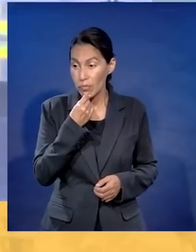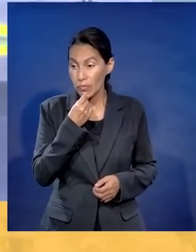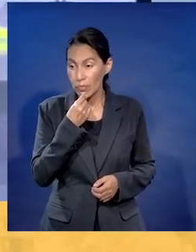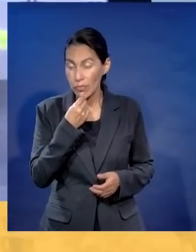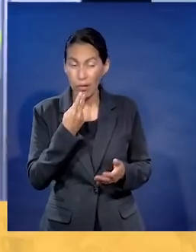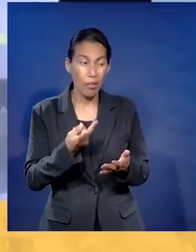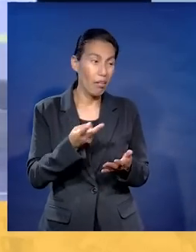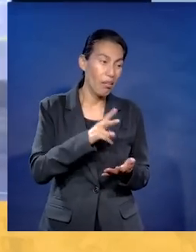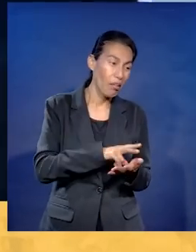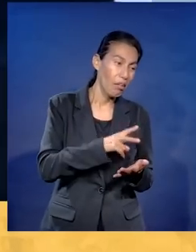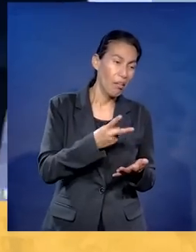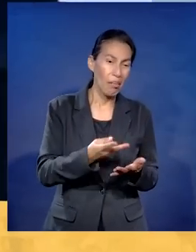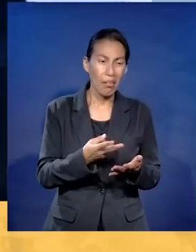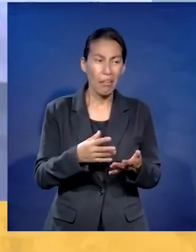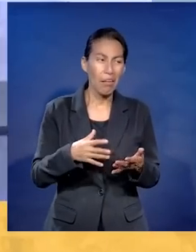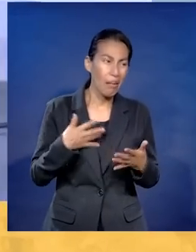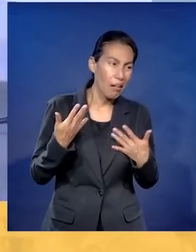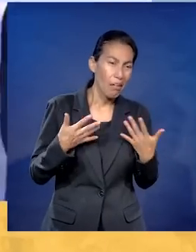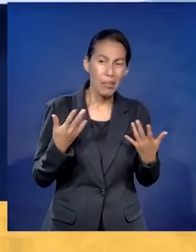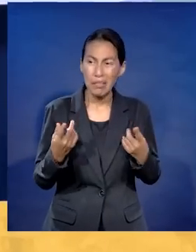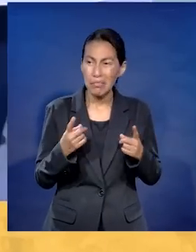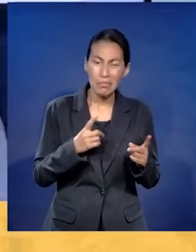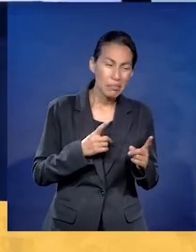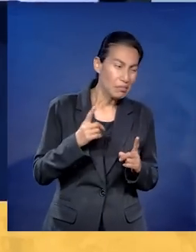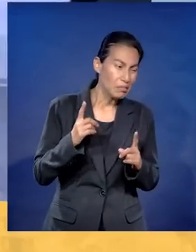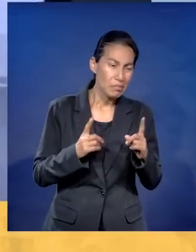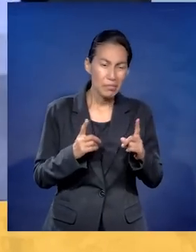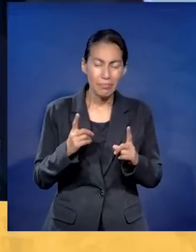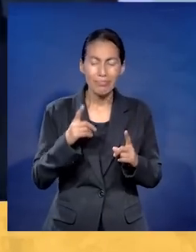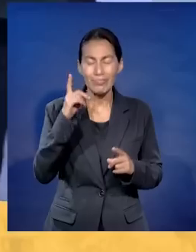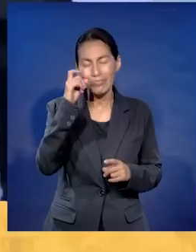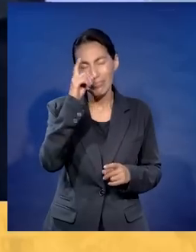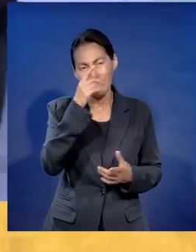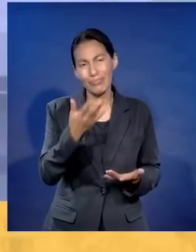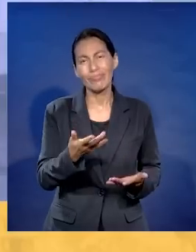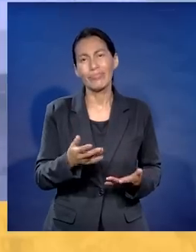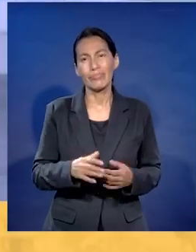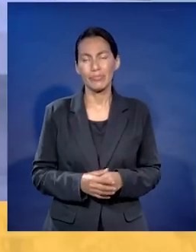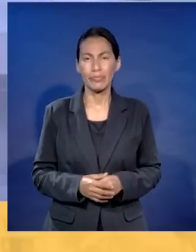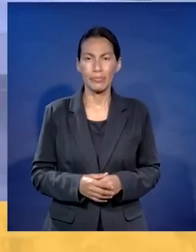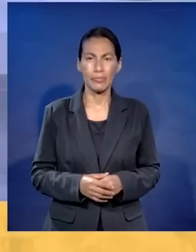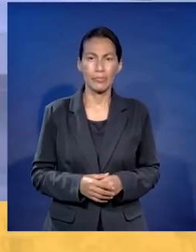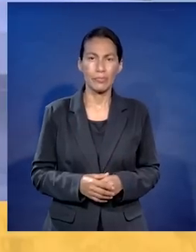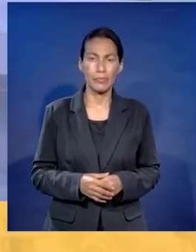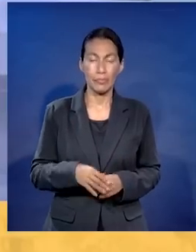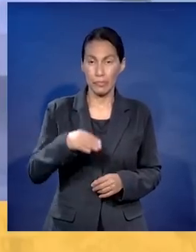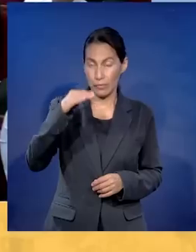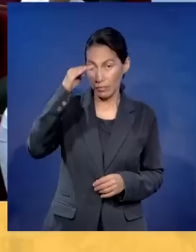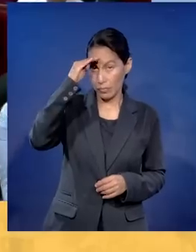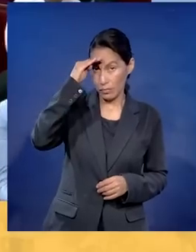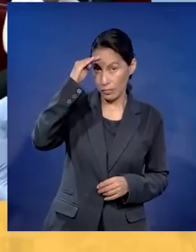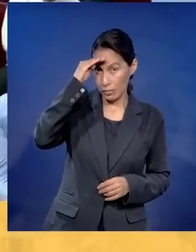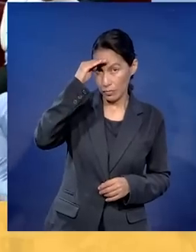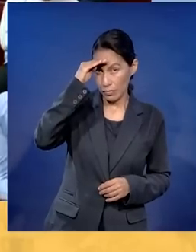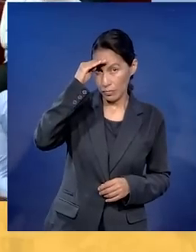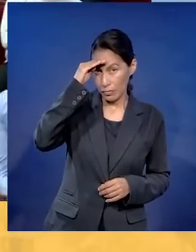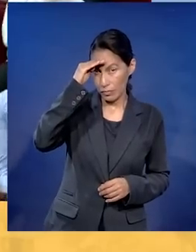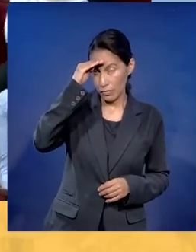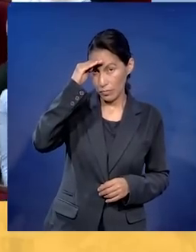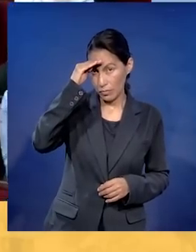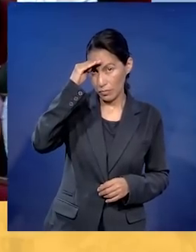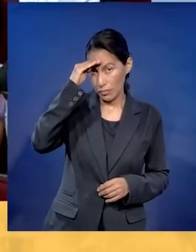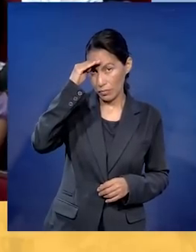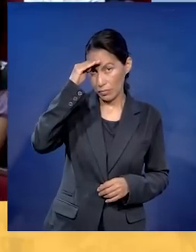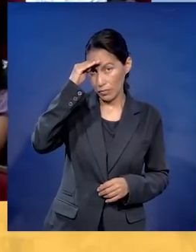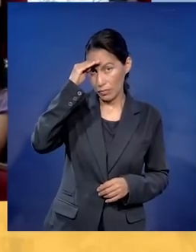porque el hombre de doble ánimo es inconstante en todos sus caminos que